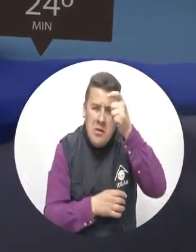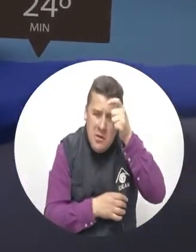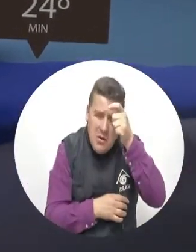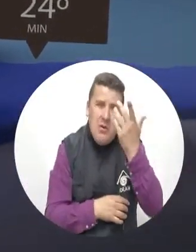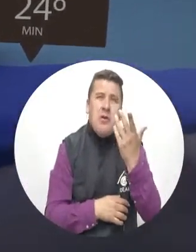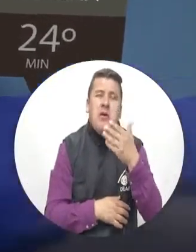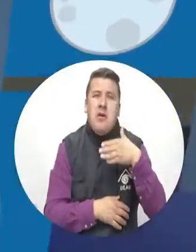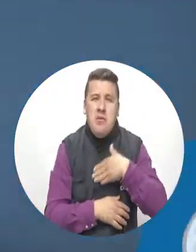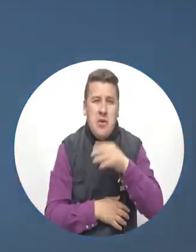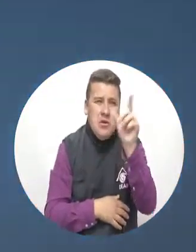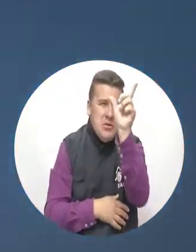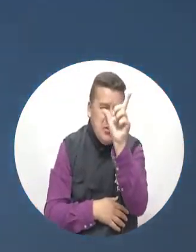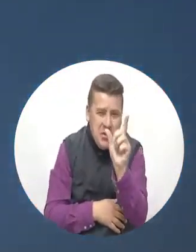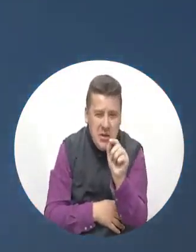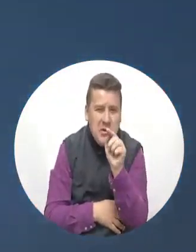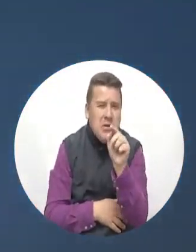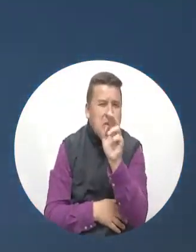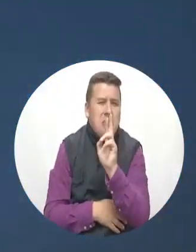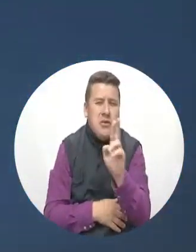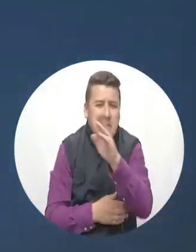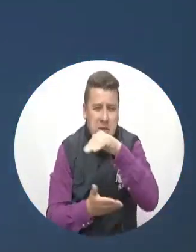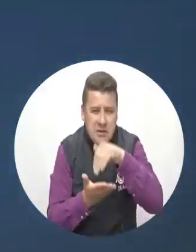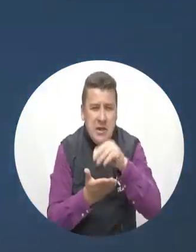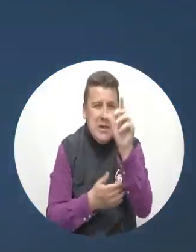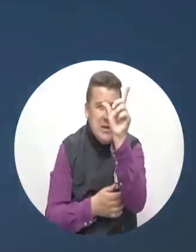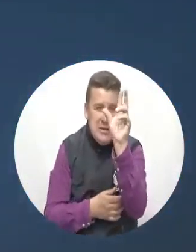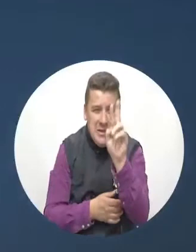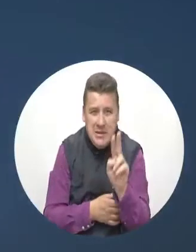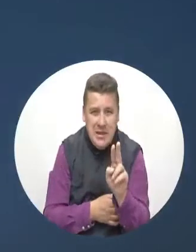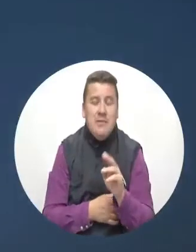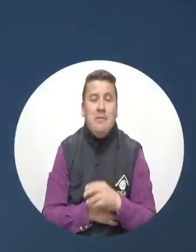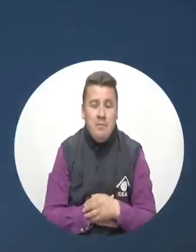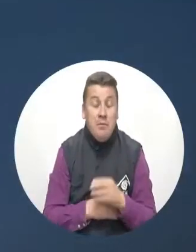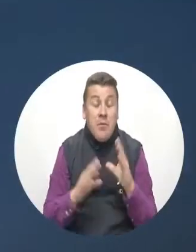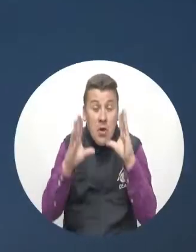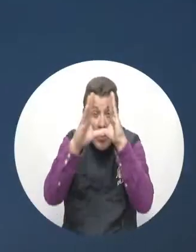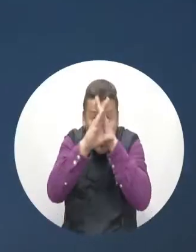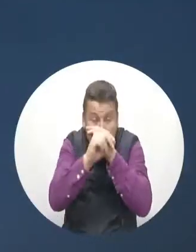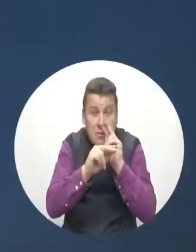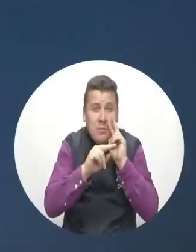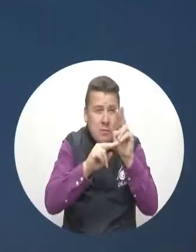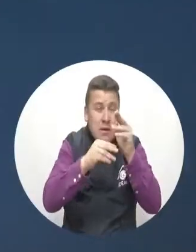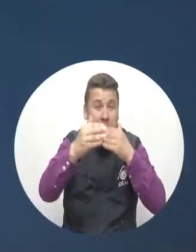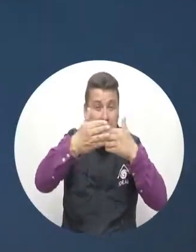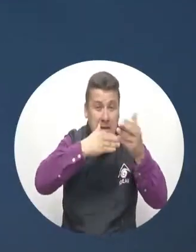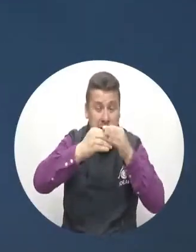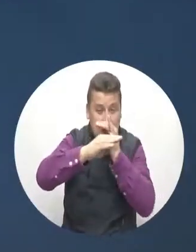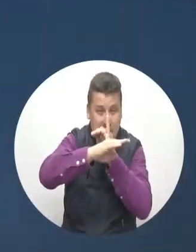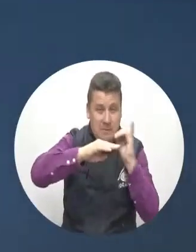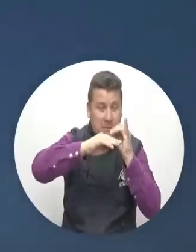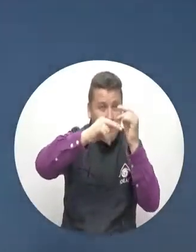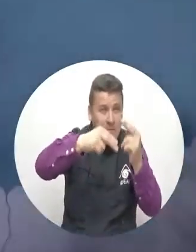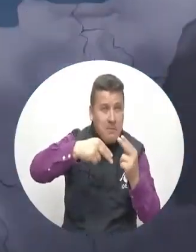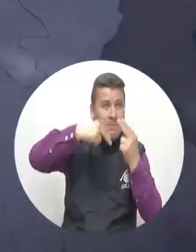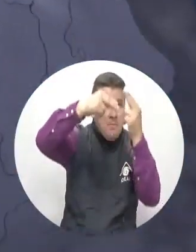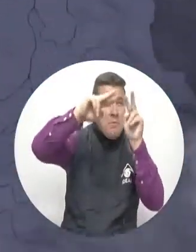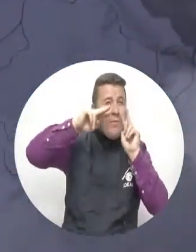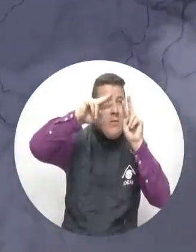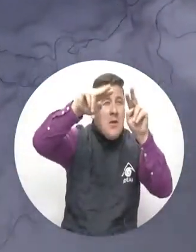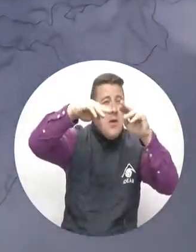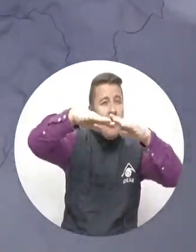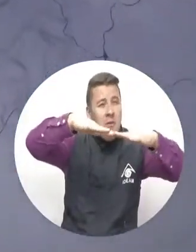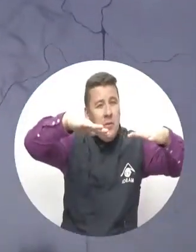Sobre San Andrés y Providencia persistirá el tiempo seco con cielo parcialmente nublado, aunque no se descartan lloviznas en los